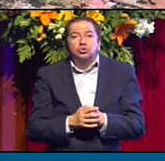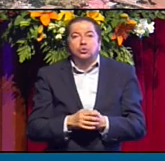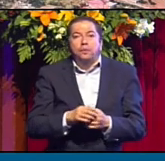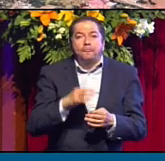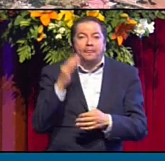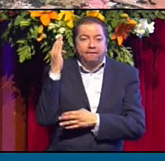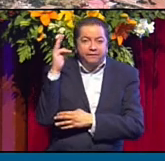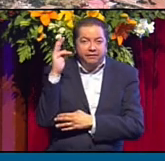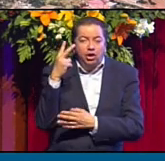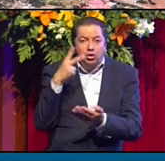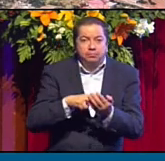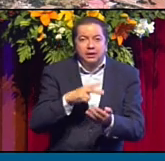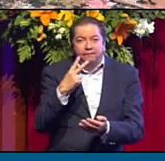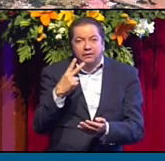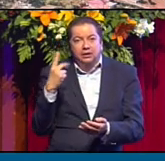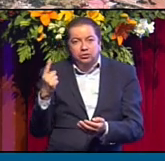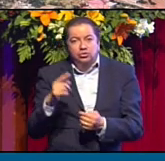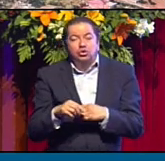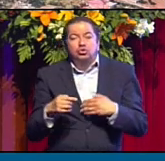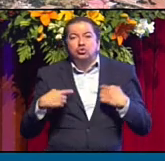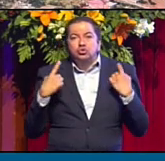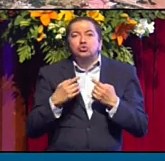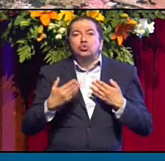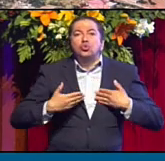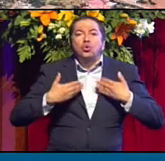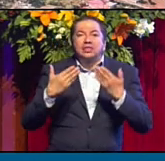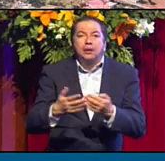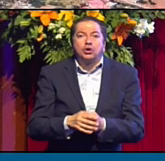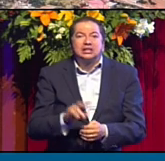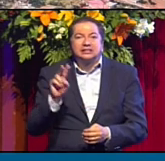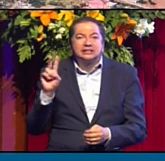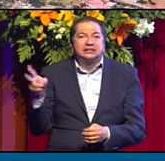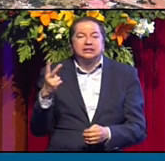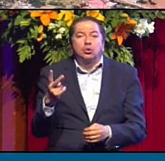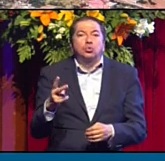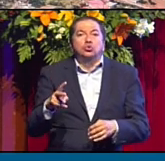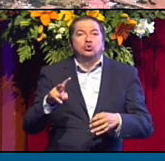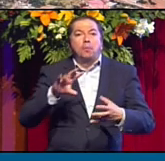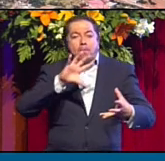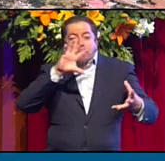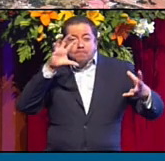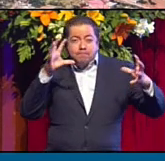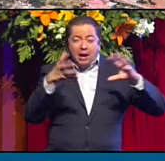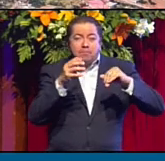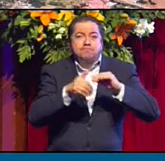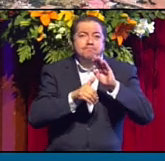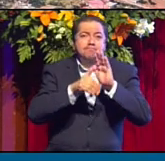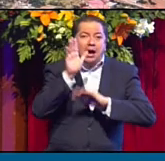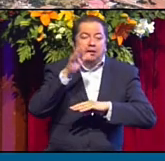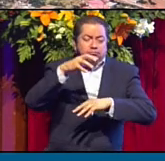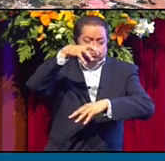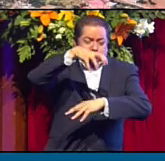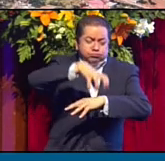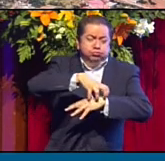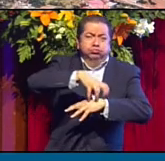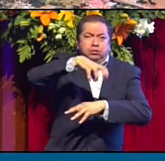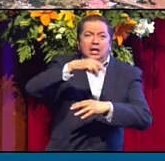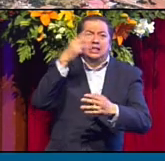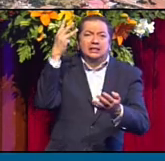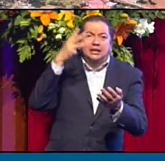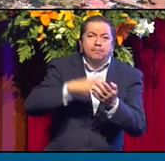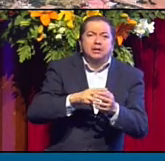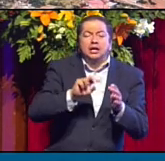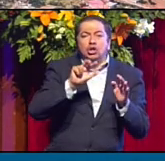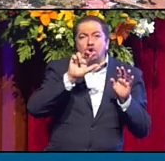2021 le entregamos a la comunidad el segundo planetario más grande de Chile, que hasta el momento lleva 3.097